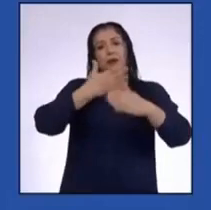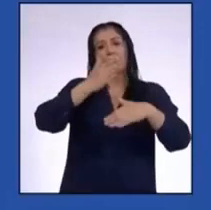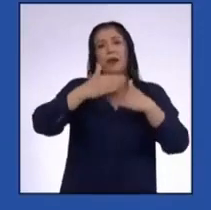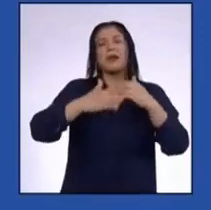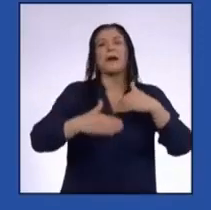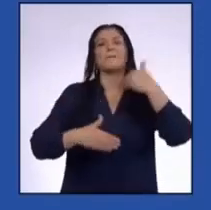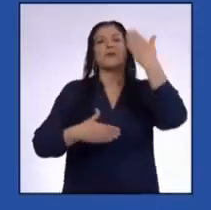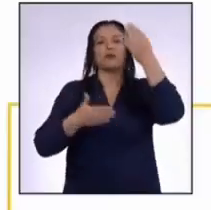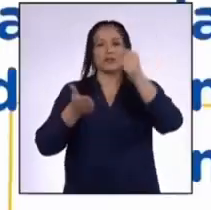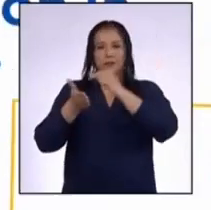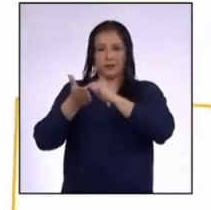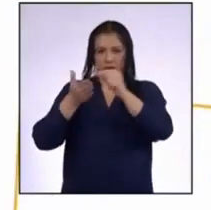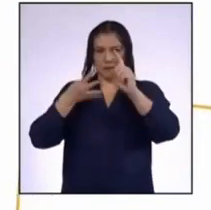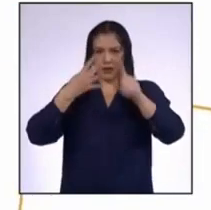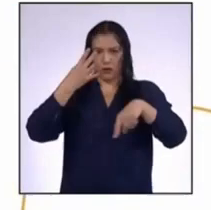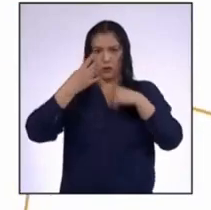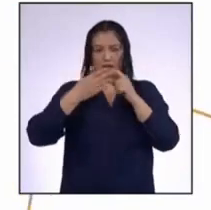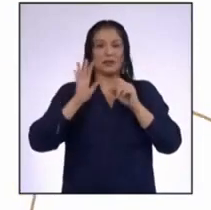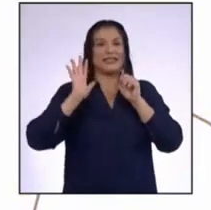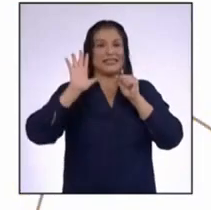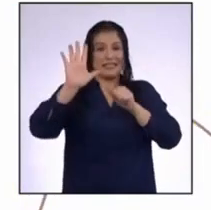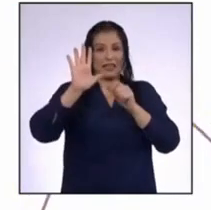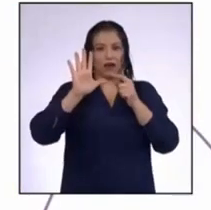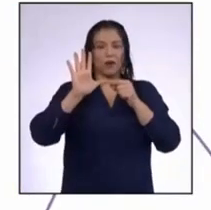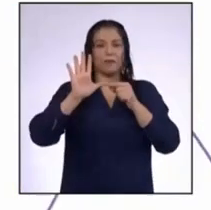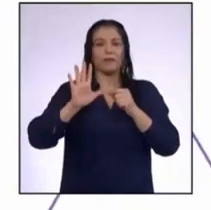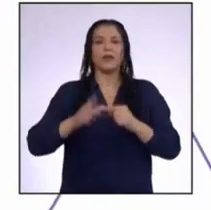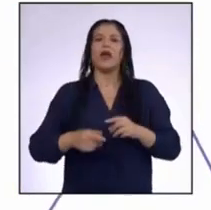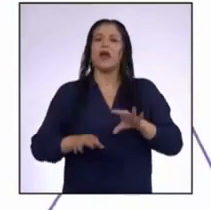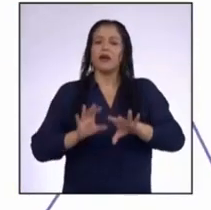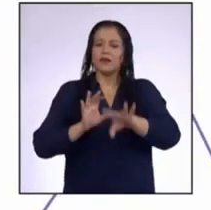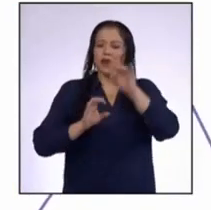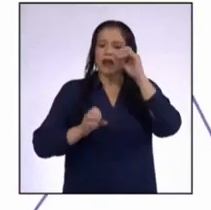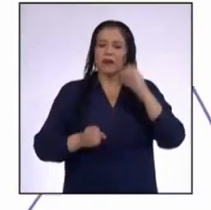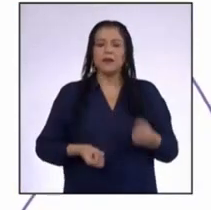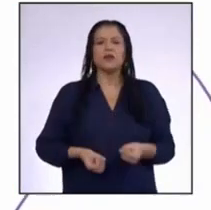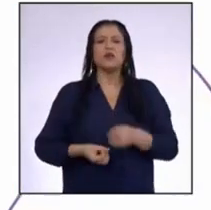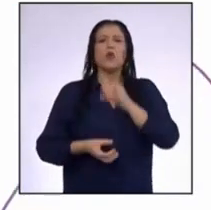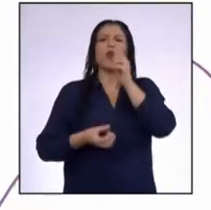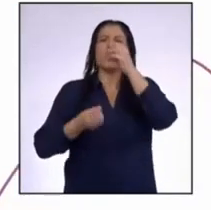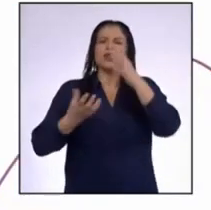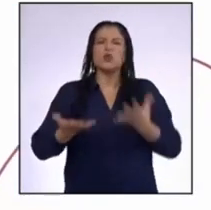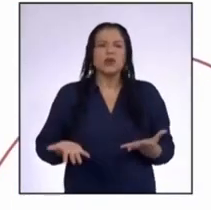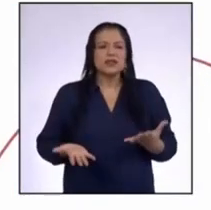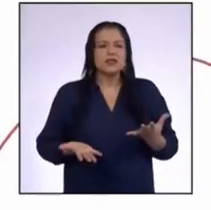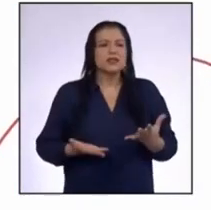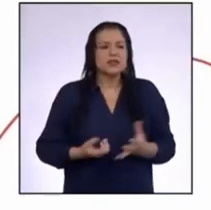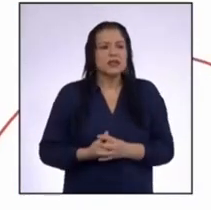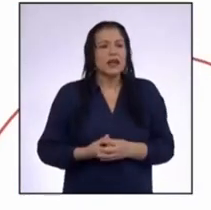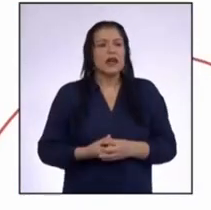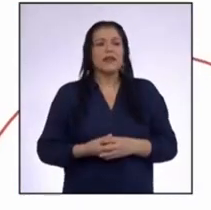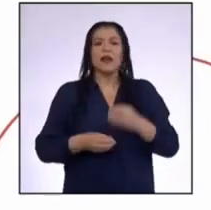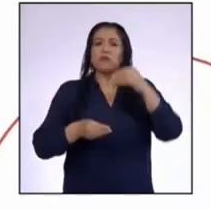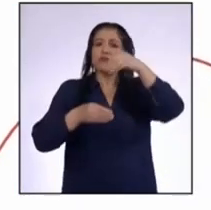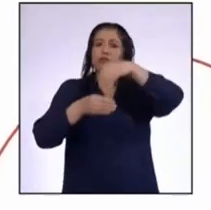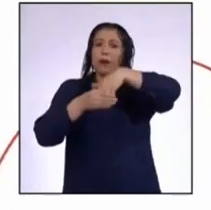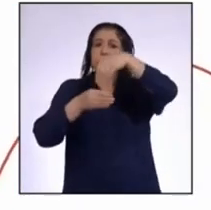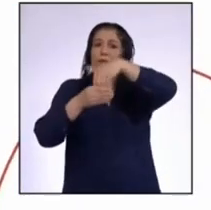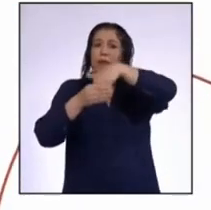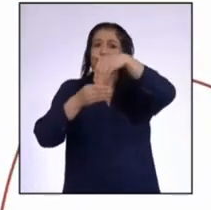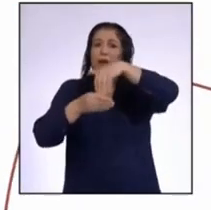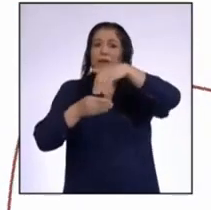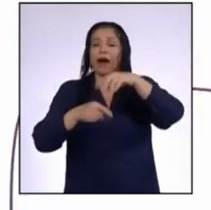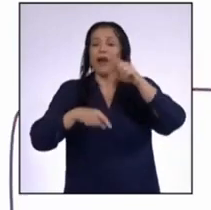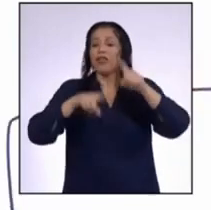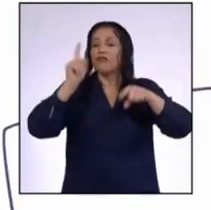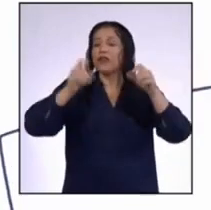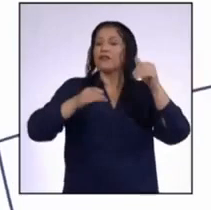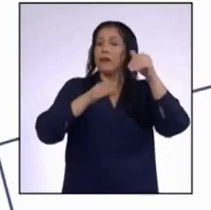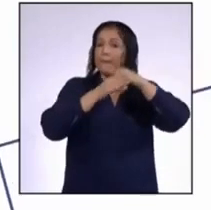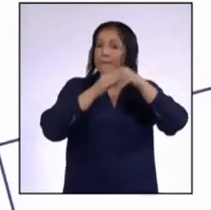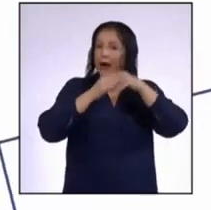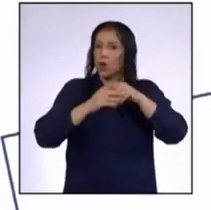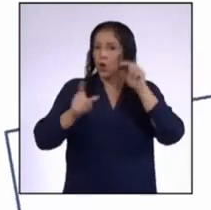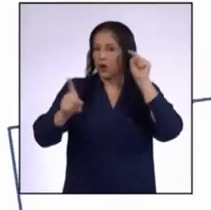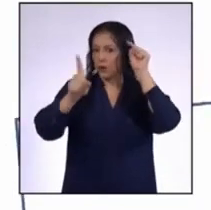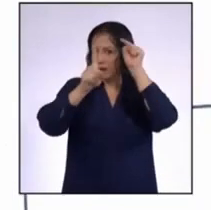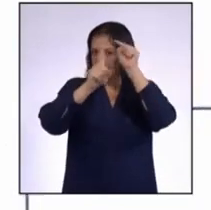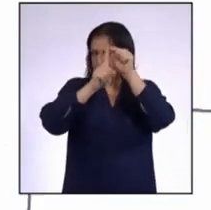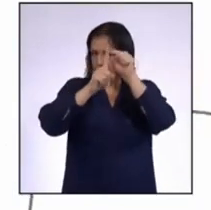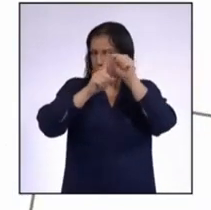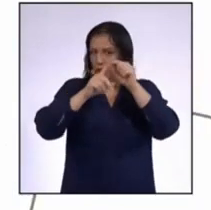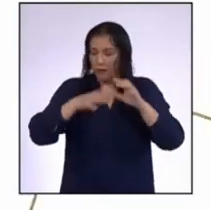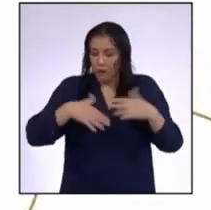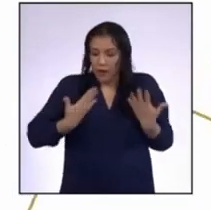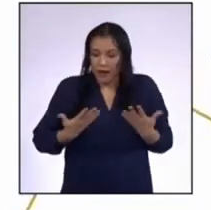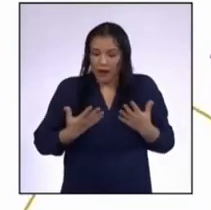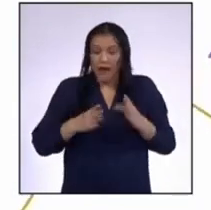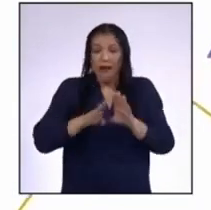próxima semana. 5. Determinaremos el interés compuesto a partir del ahorro en una entidad financiera con la finalidad de